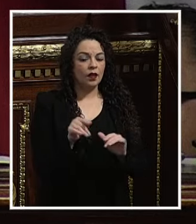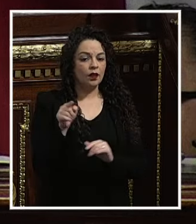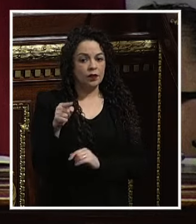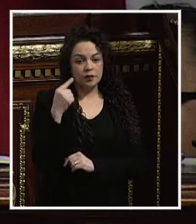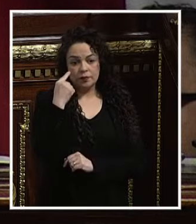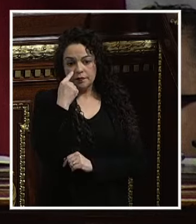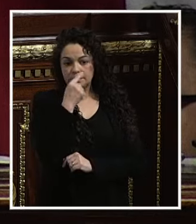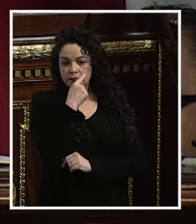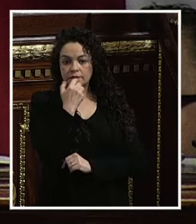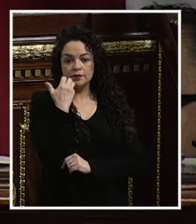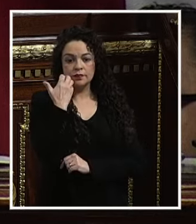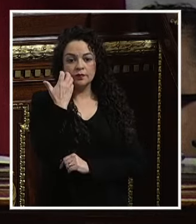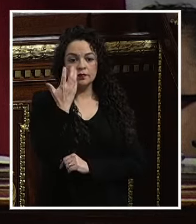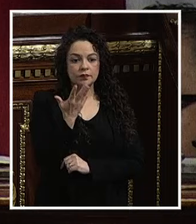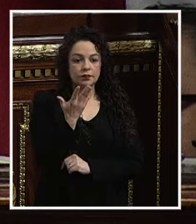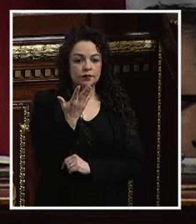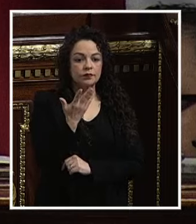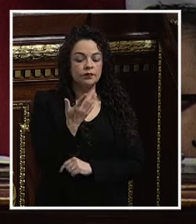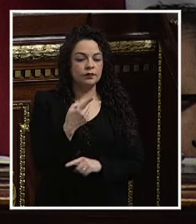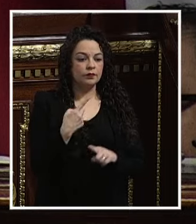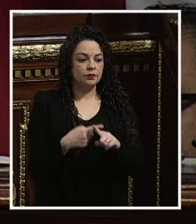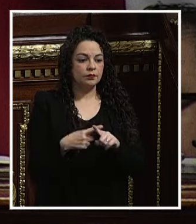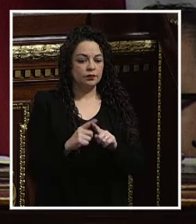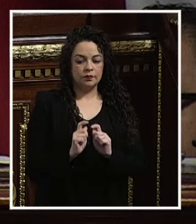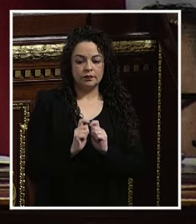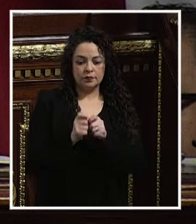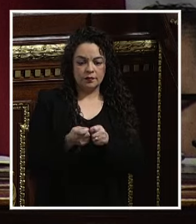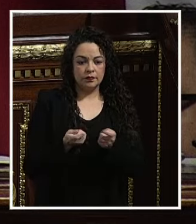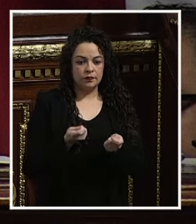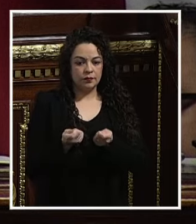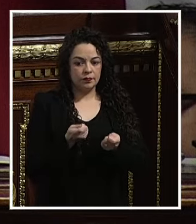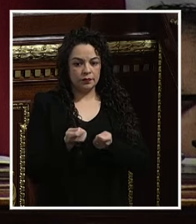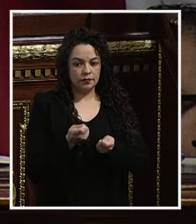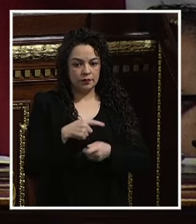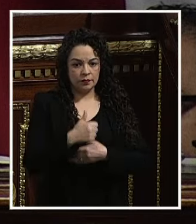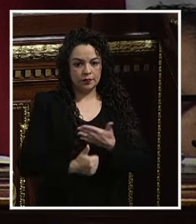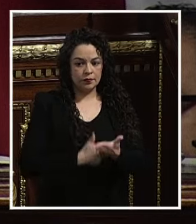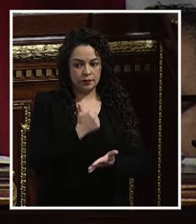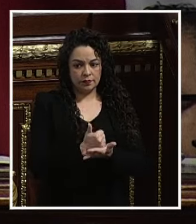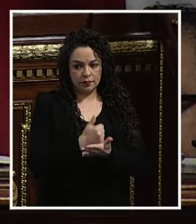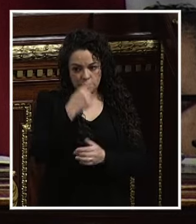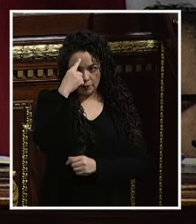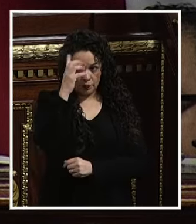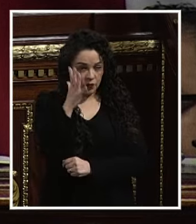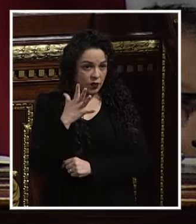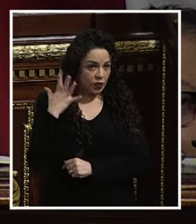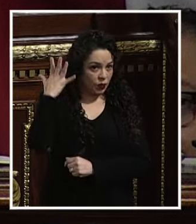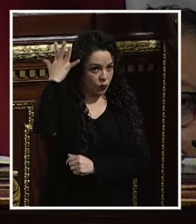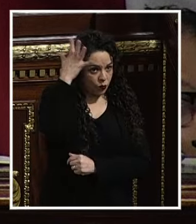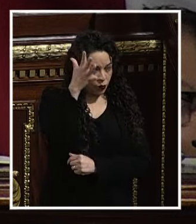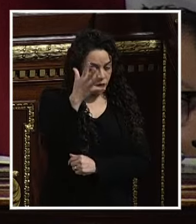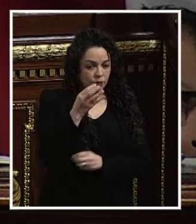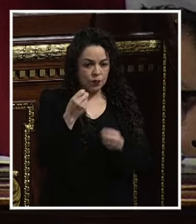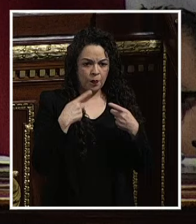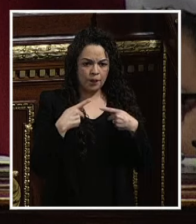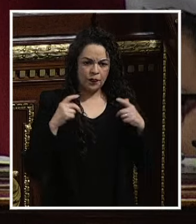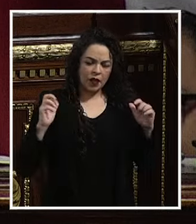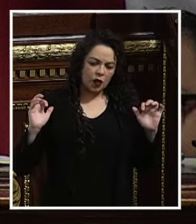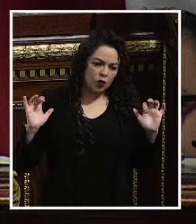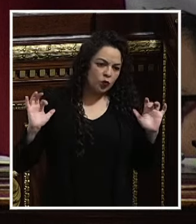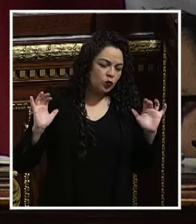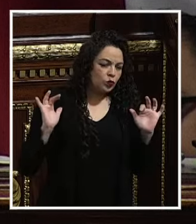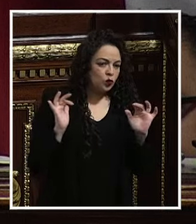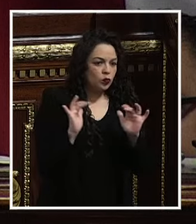voluntad respecto al futuro de nuestra ciudad capital. Acudieron masivamente a esa